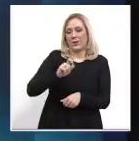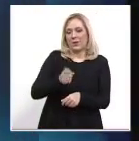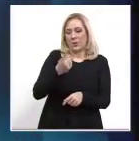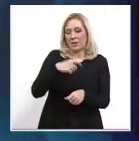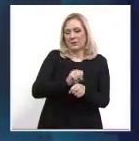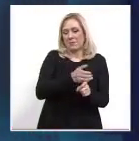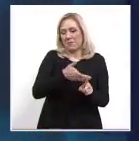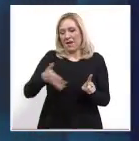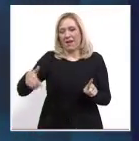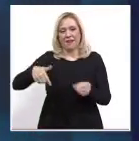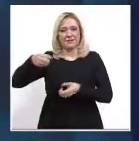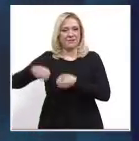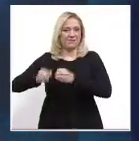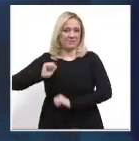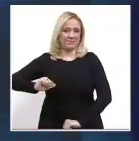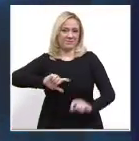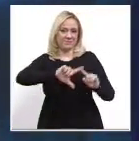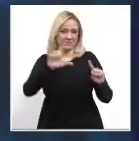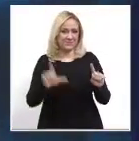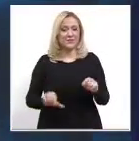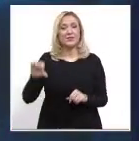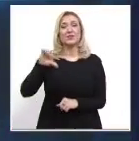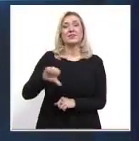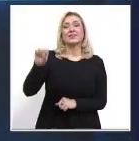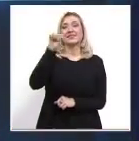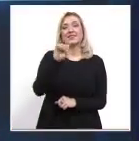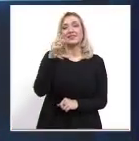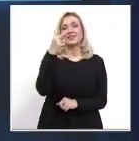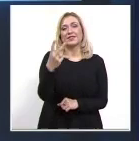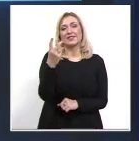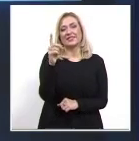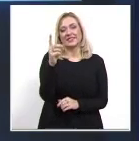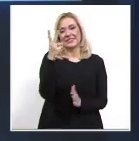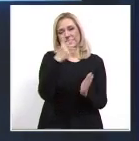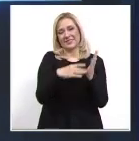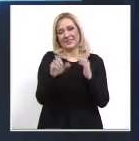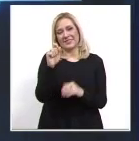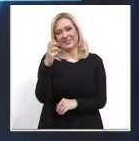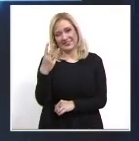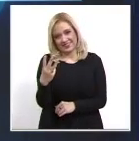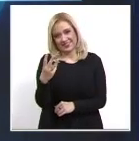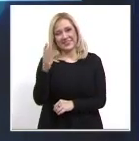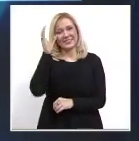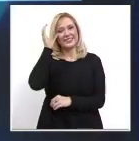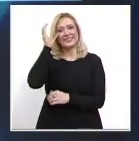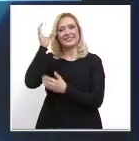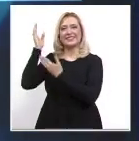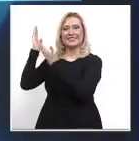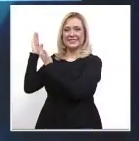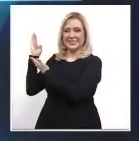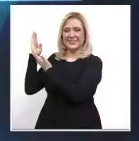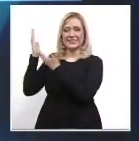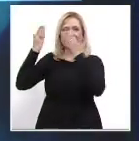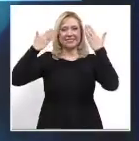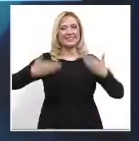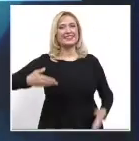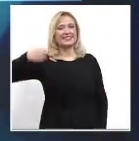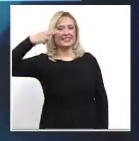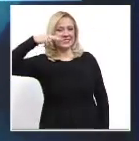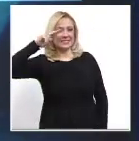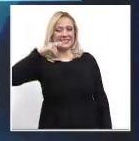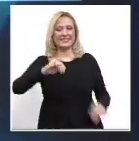Poder Judicial de la Federación. Hoy es sábado 2 de diciembre de 2023. Soy Citlali Pérez y saludo a Nidia Díaz